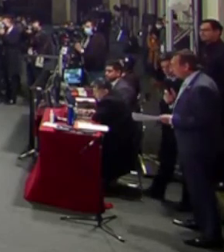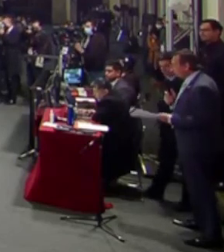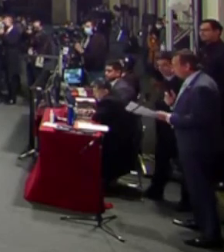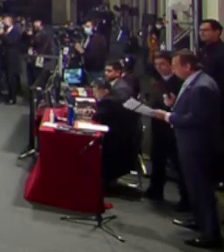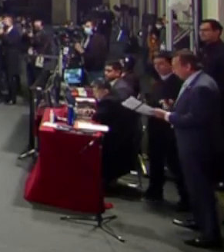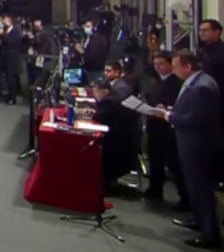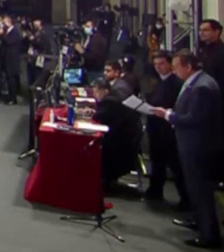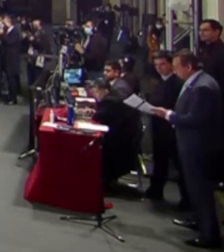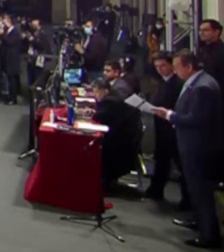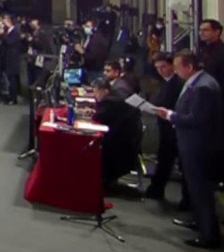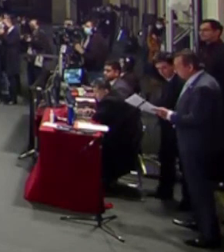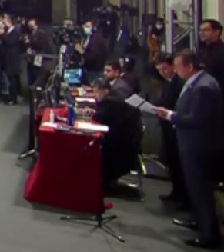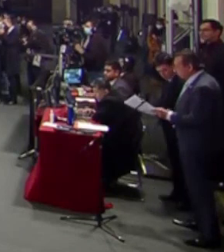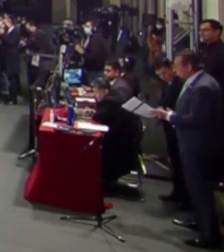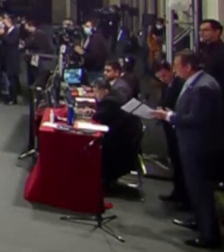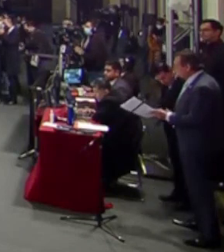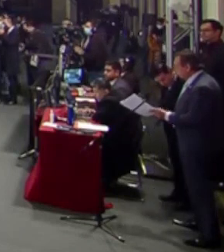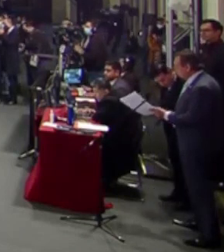Obrador.